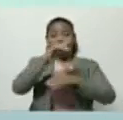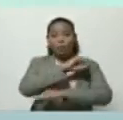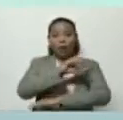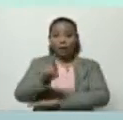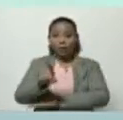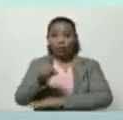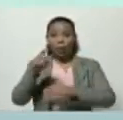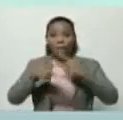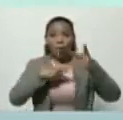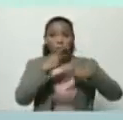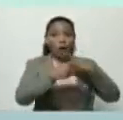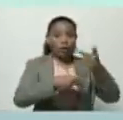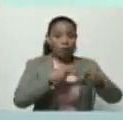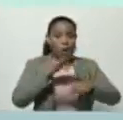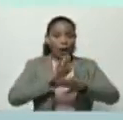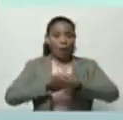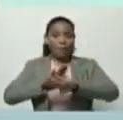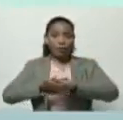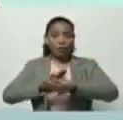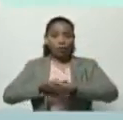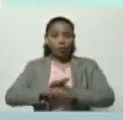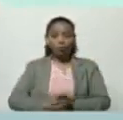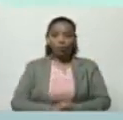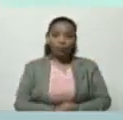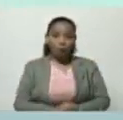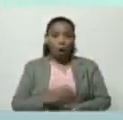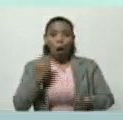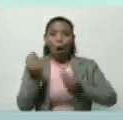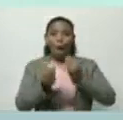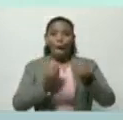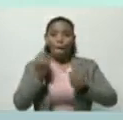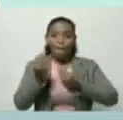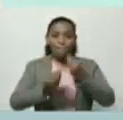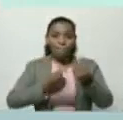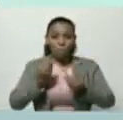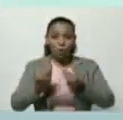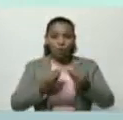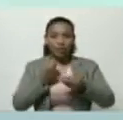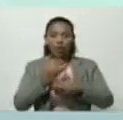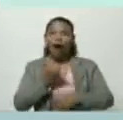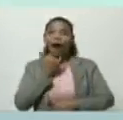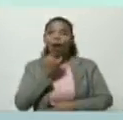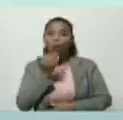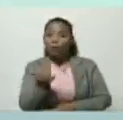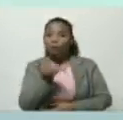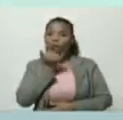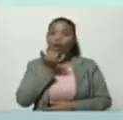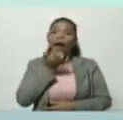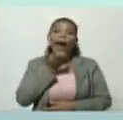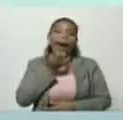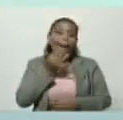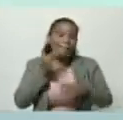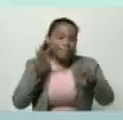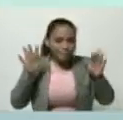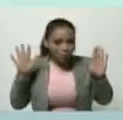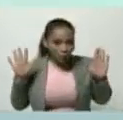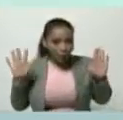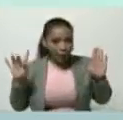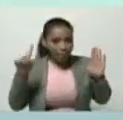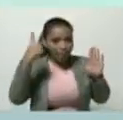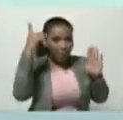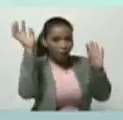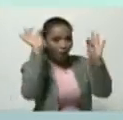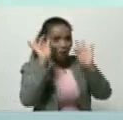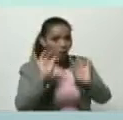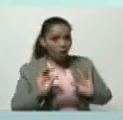político lo que ocurrió, cómo se hizo, si se cometieron errores. Por ejemplo, en la primera fase de